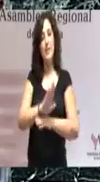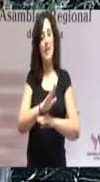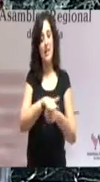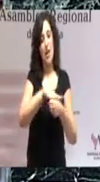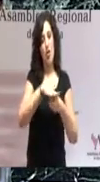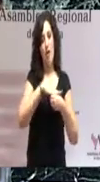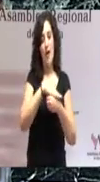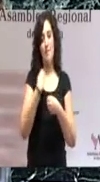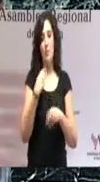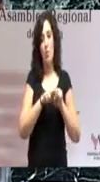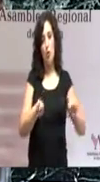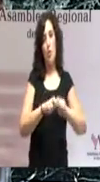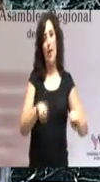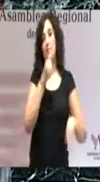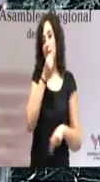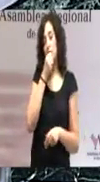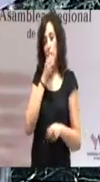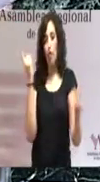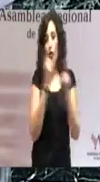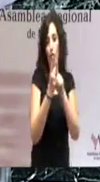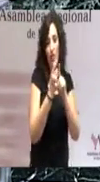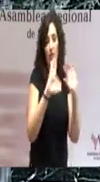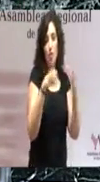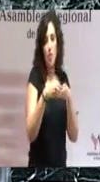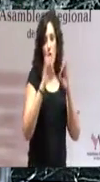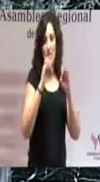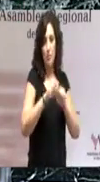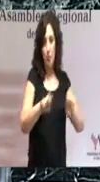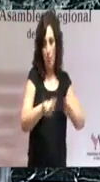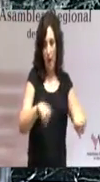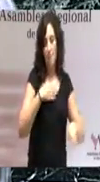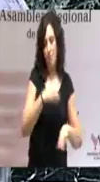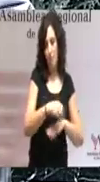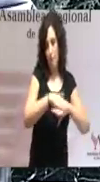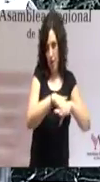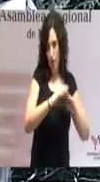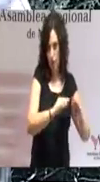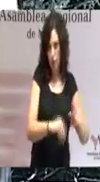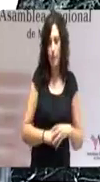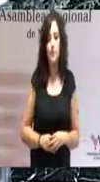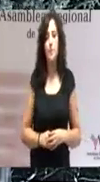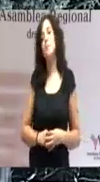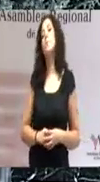Puerto Lumbreras contra el equipo gobierno del Centísimo Ayuntamiento de Puerto Lumbreras, etcétera, etcétera.